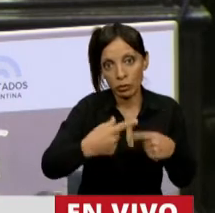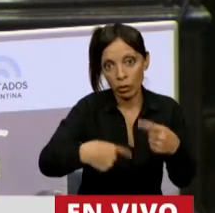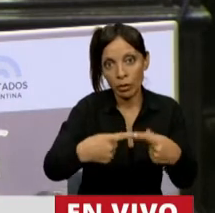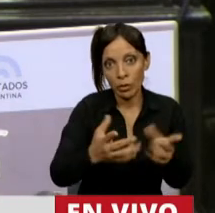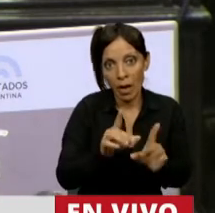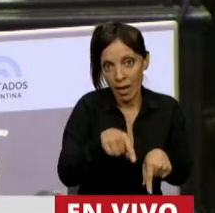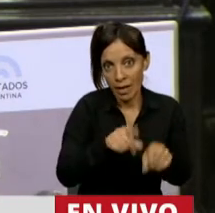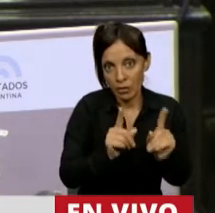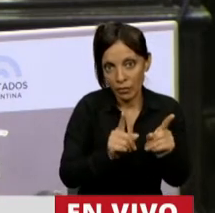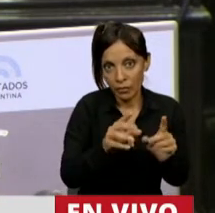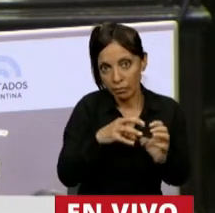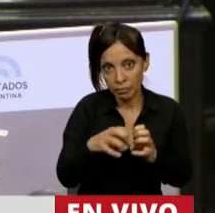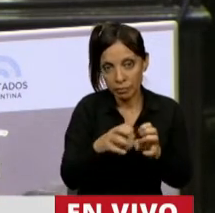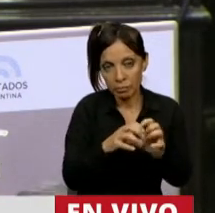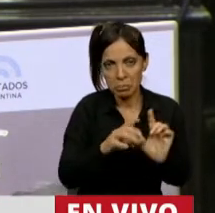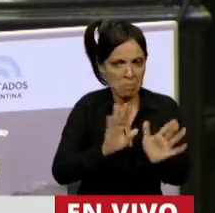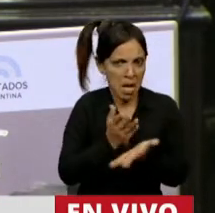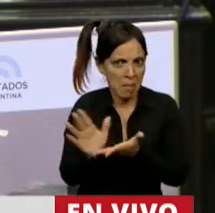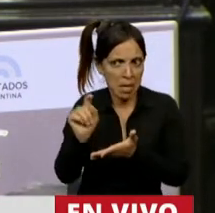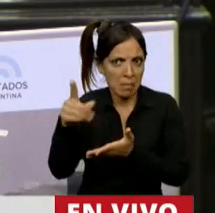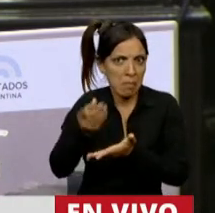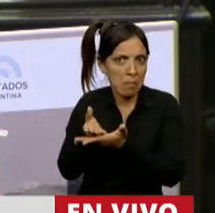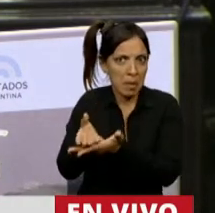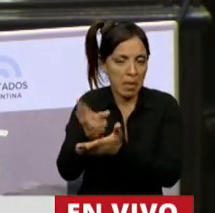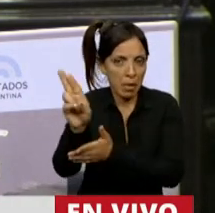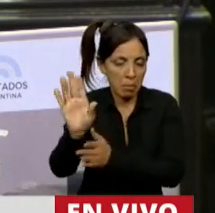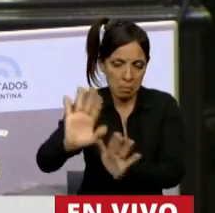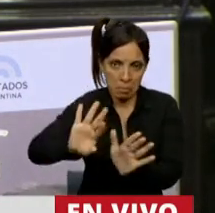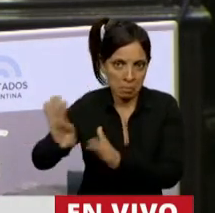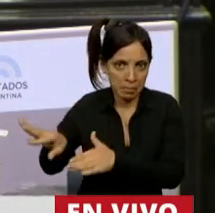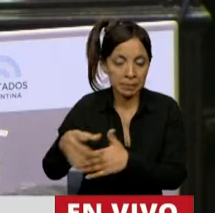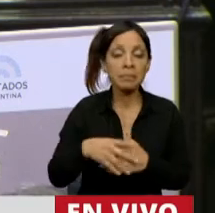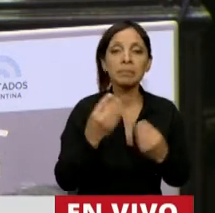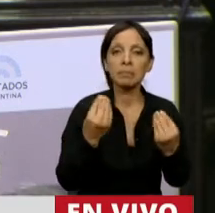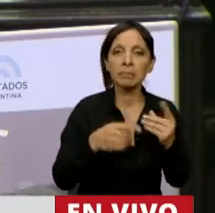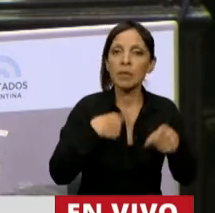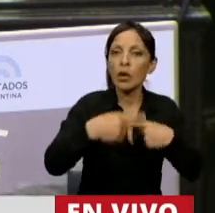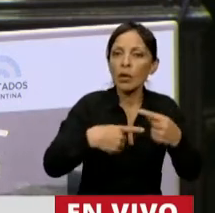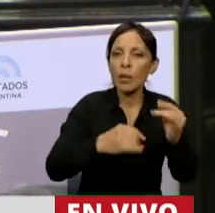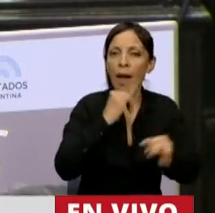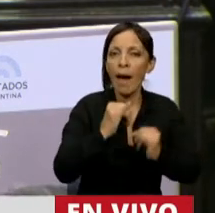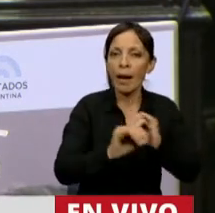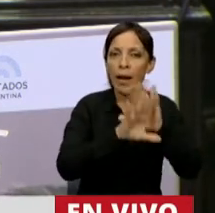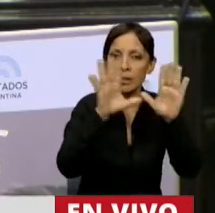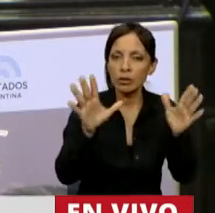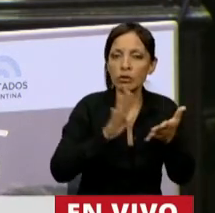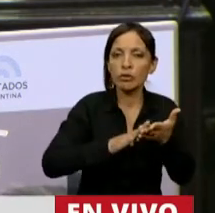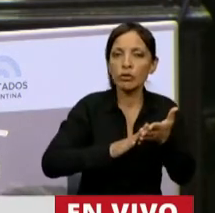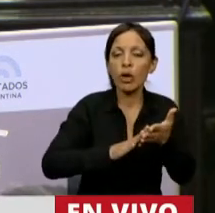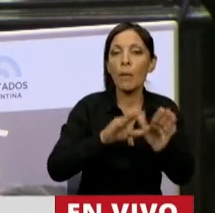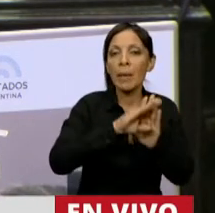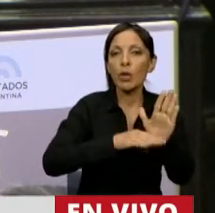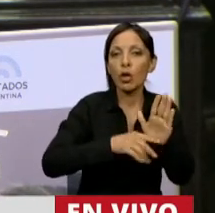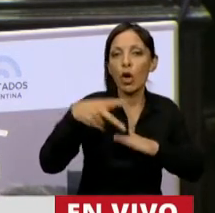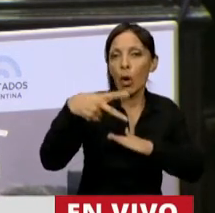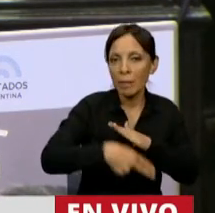allá de lo que haya planteado el diputado propinante, para seguir algunas aclaraciones en relación al vencimiento del protocolo.